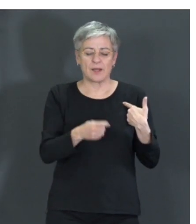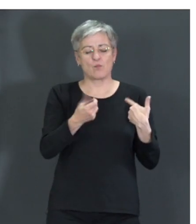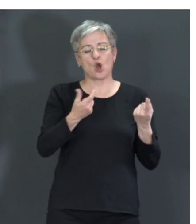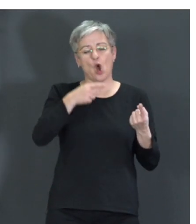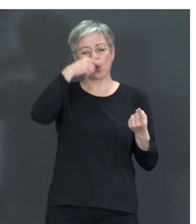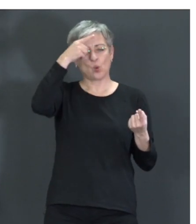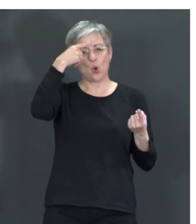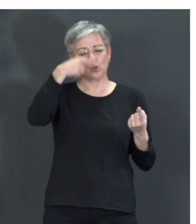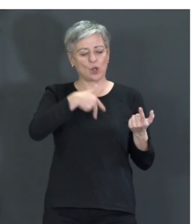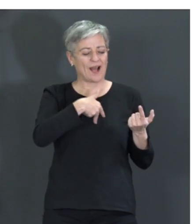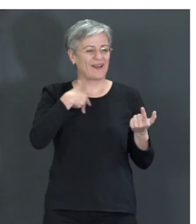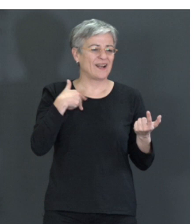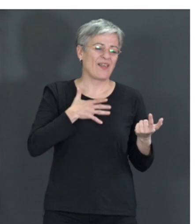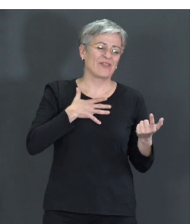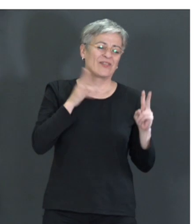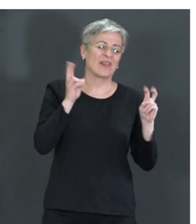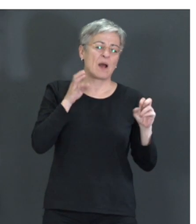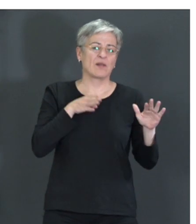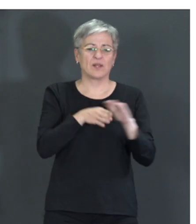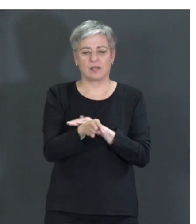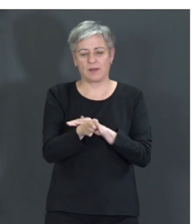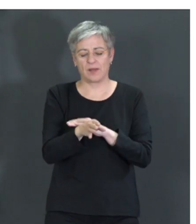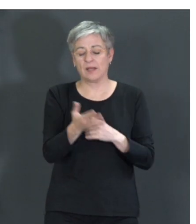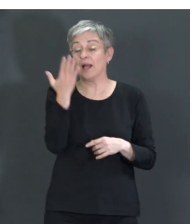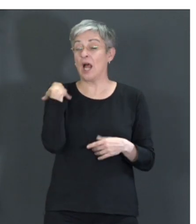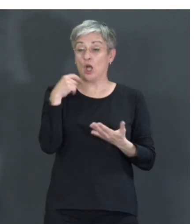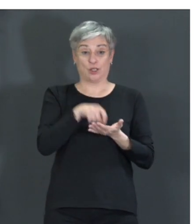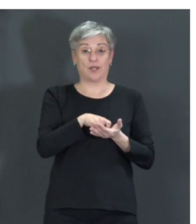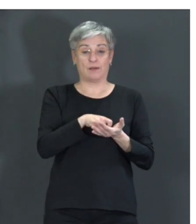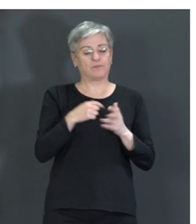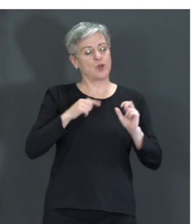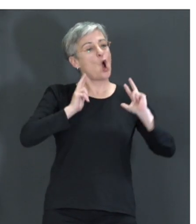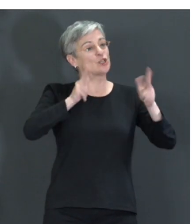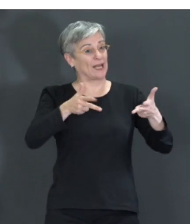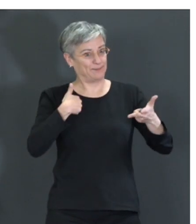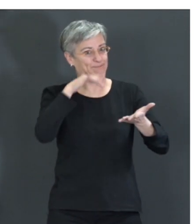cultura general de la accesibilidad. Mira, yo me encuentro cosas. El otro día estaba en un hotel